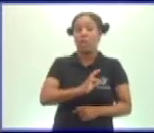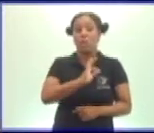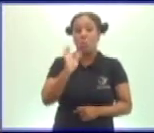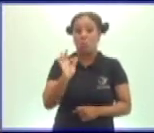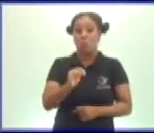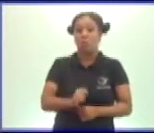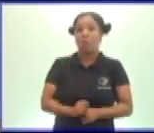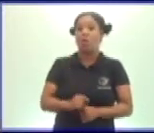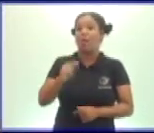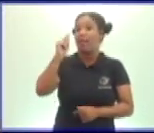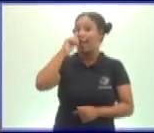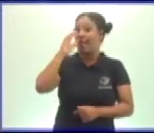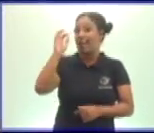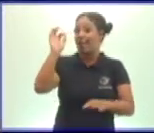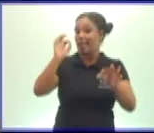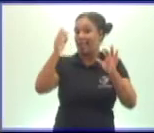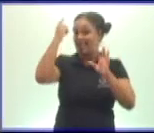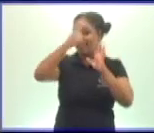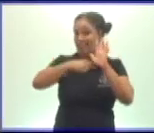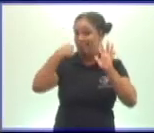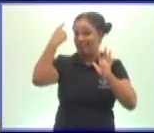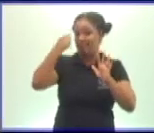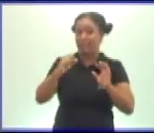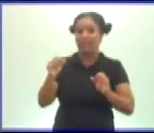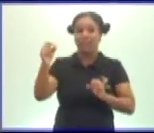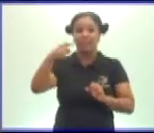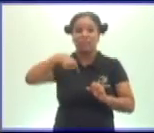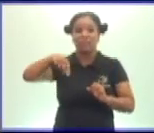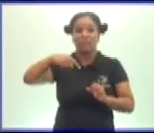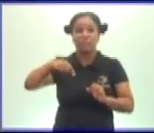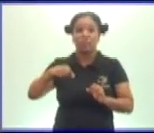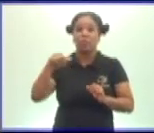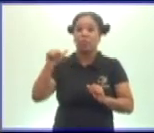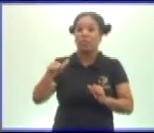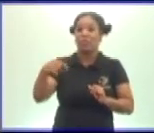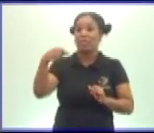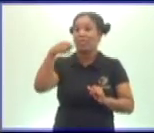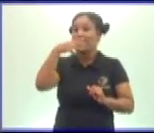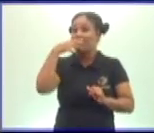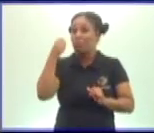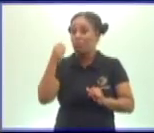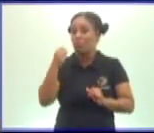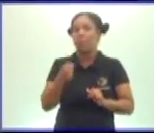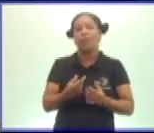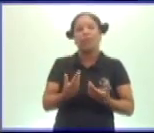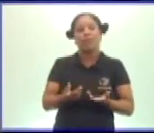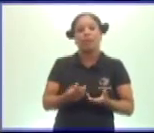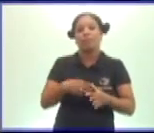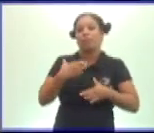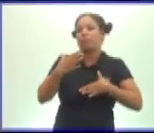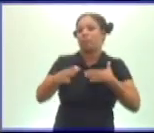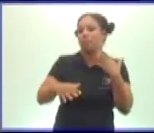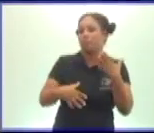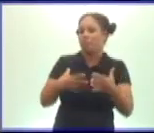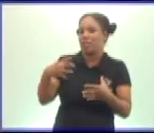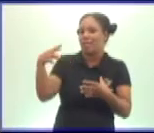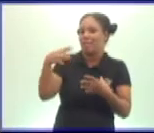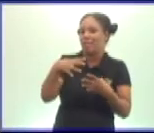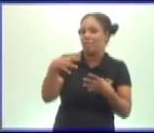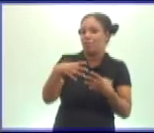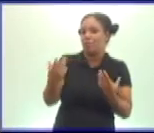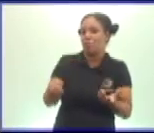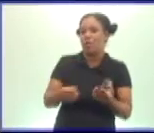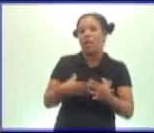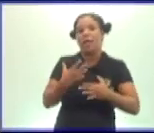y la naturaleza del disolvente, pues influyen en el proceso de disolución, es decir, en el proceso en el cual una